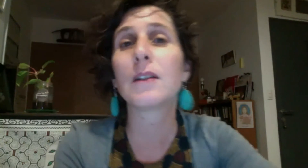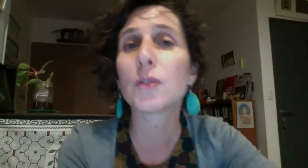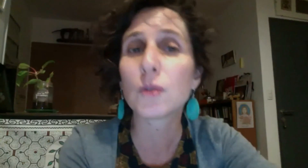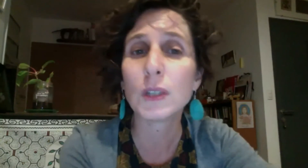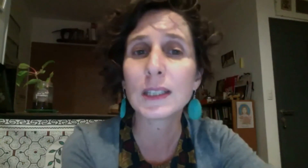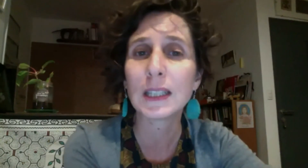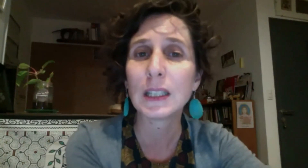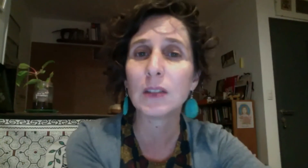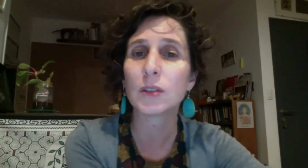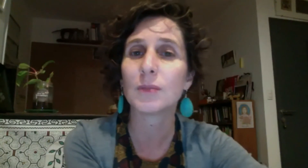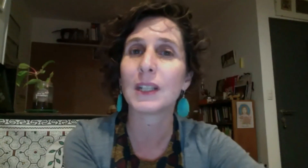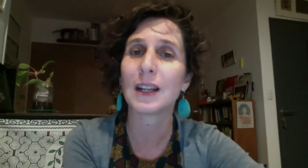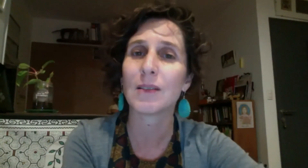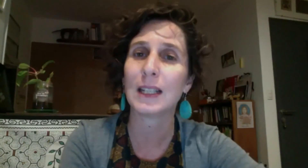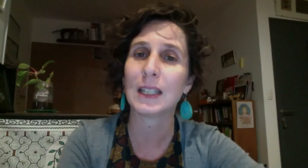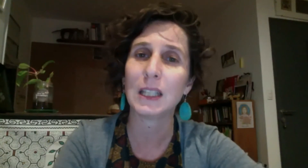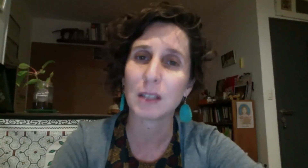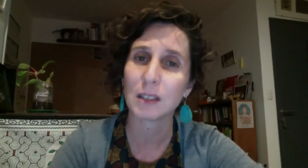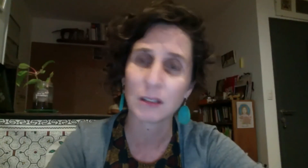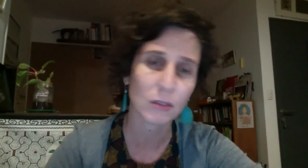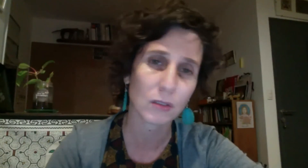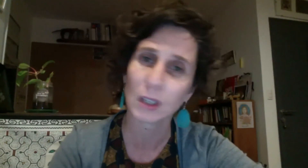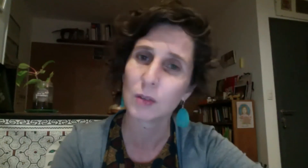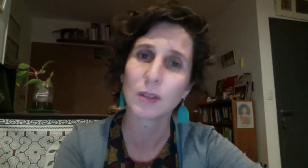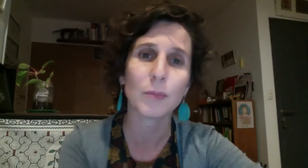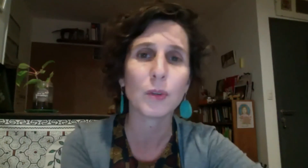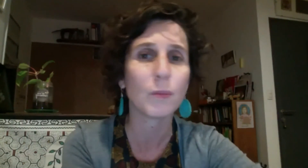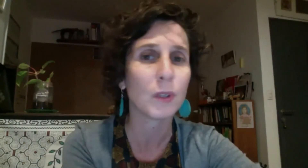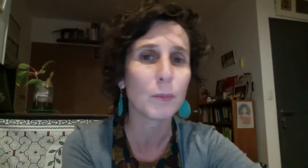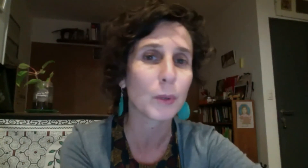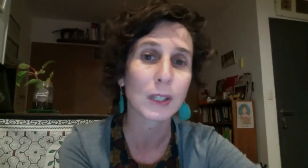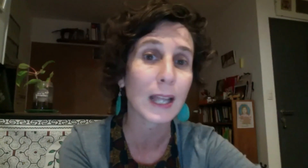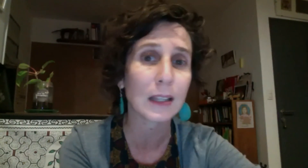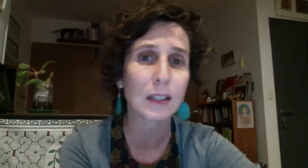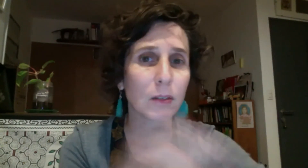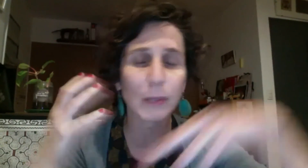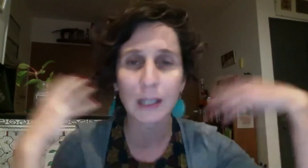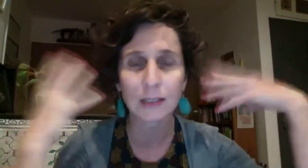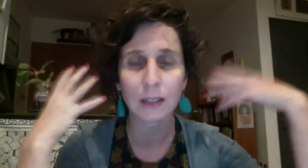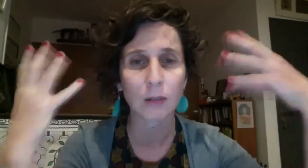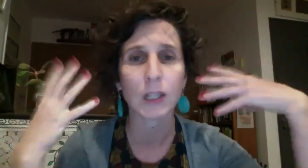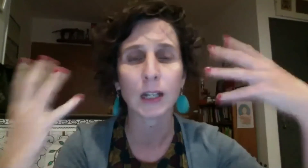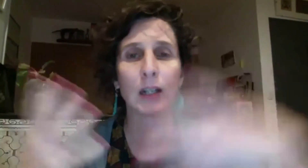permiten construir sentidos de manera colectiva, y eso es otra cosa muy, muy importante, ¿no?